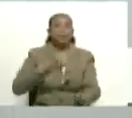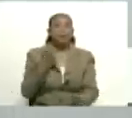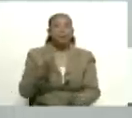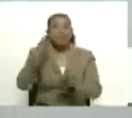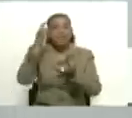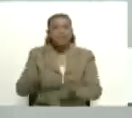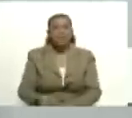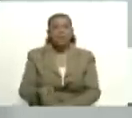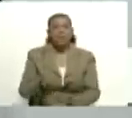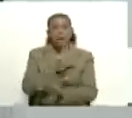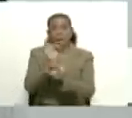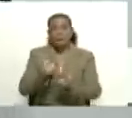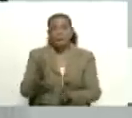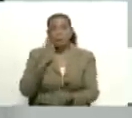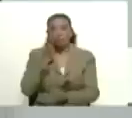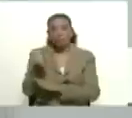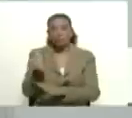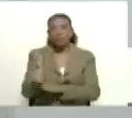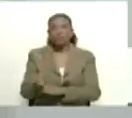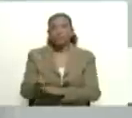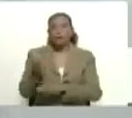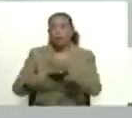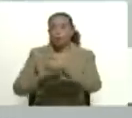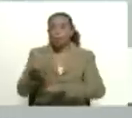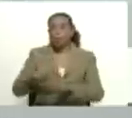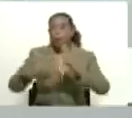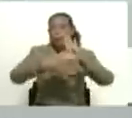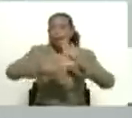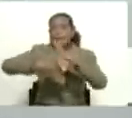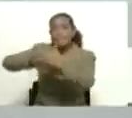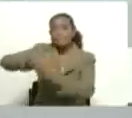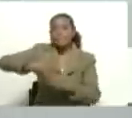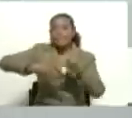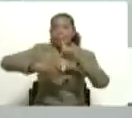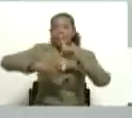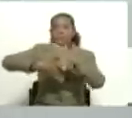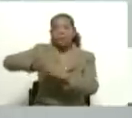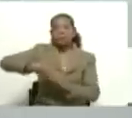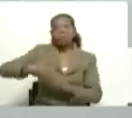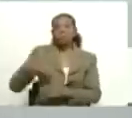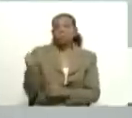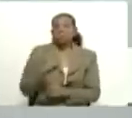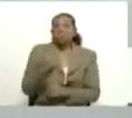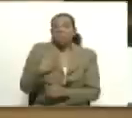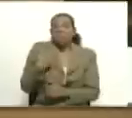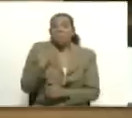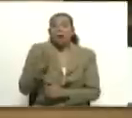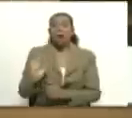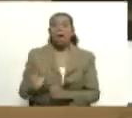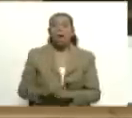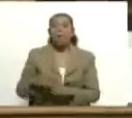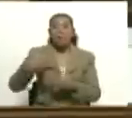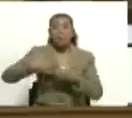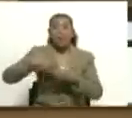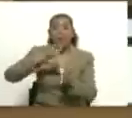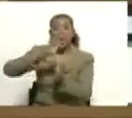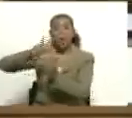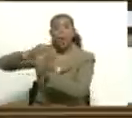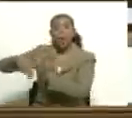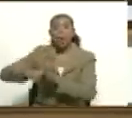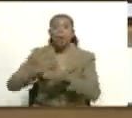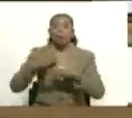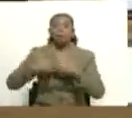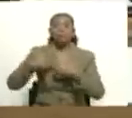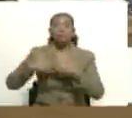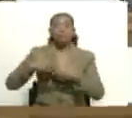siempre ha intentado, hacer de América Latina su patio trasero y del petróleo venezolano